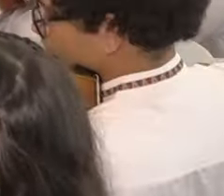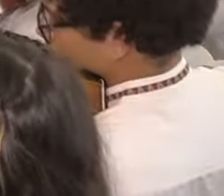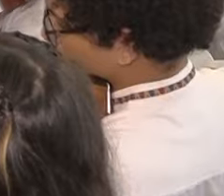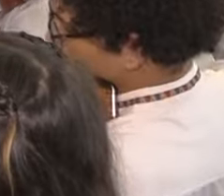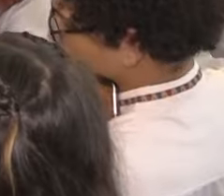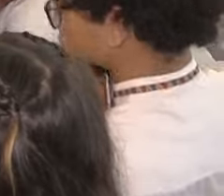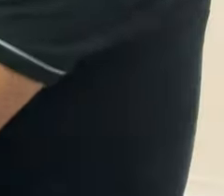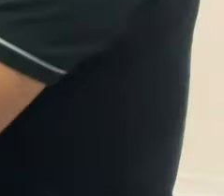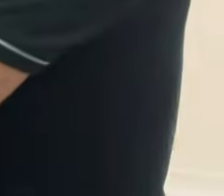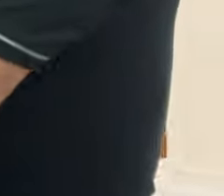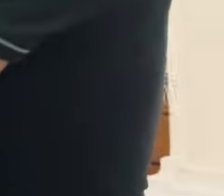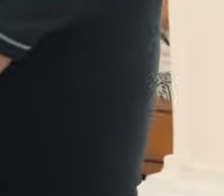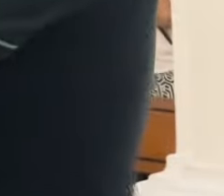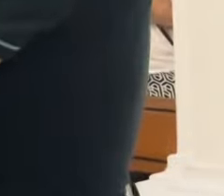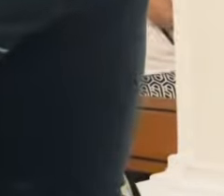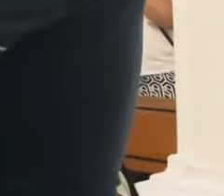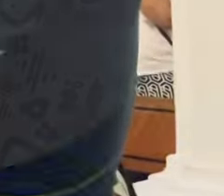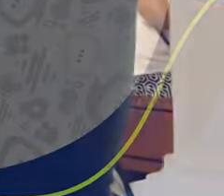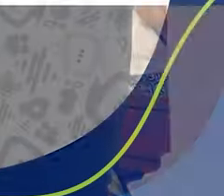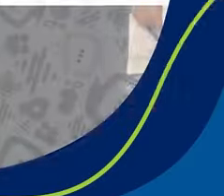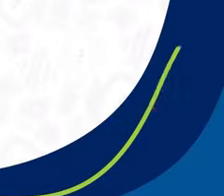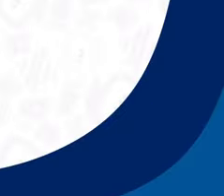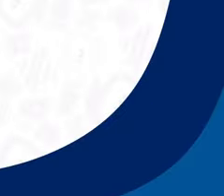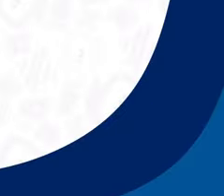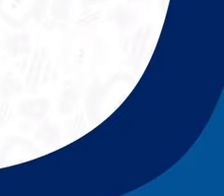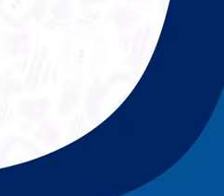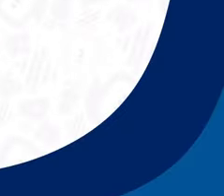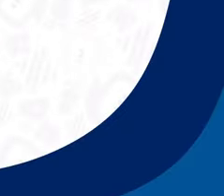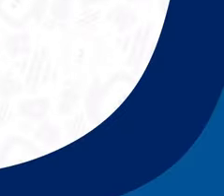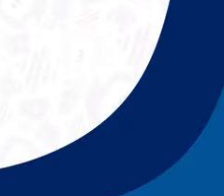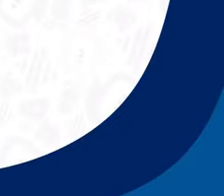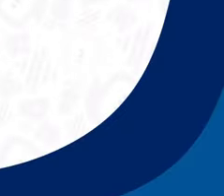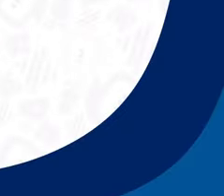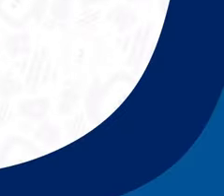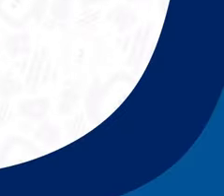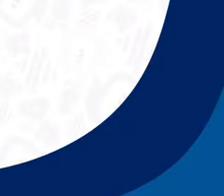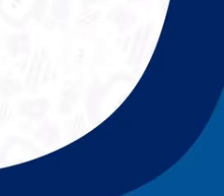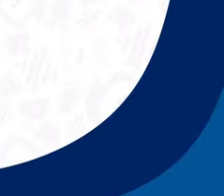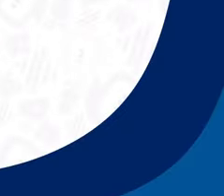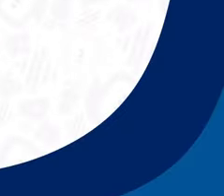Aún más incluyente e innovadora.